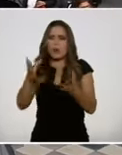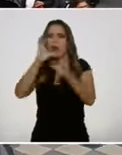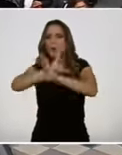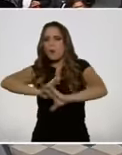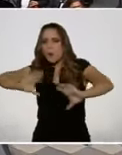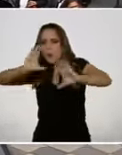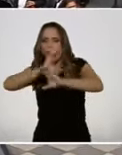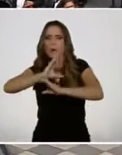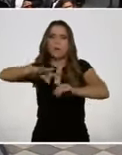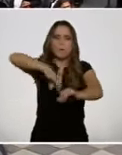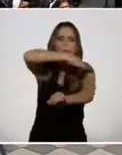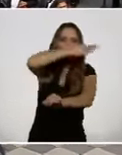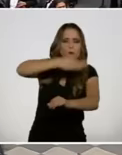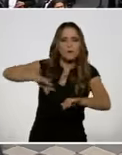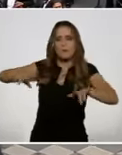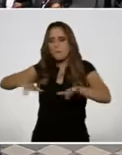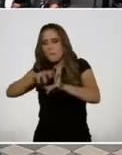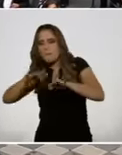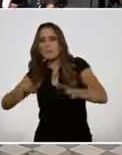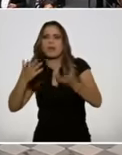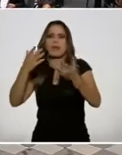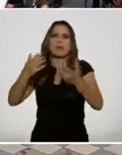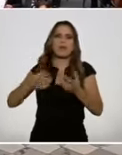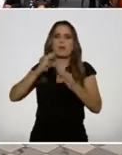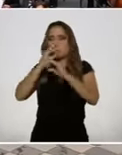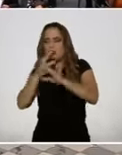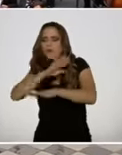a la orquesta, a todos, muchas gracias.